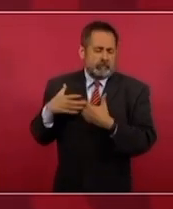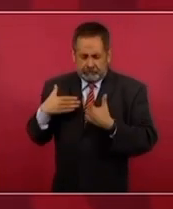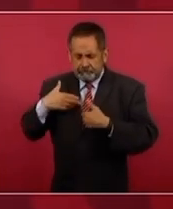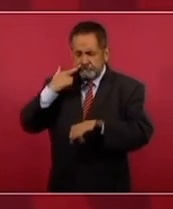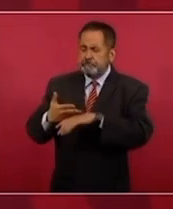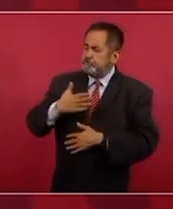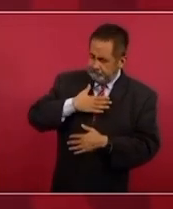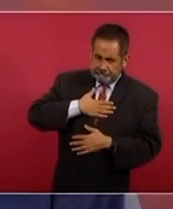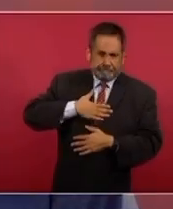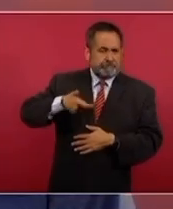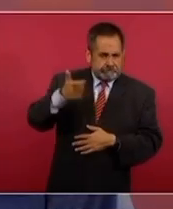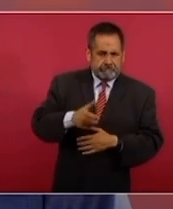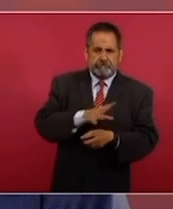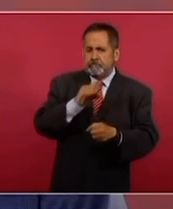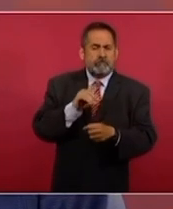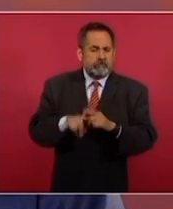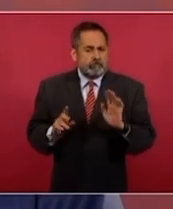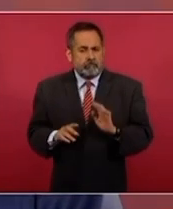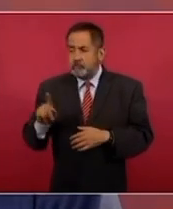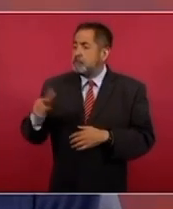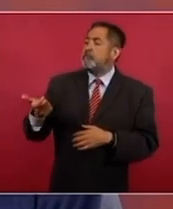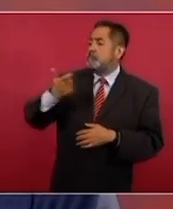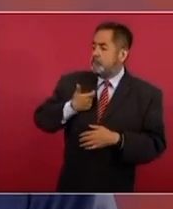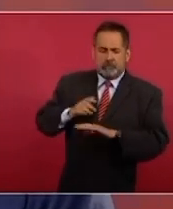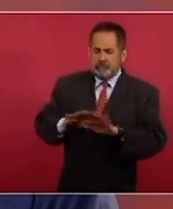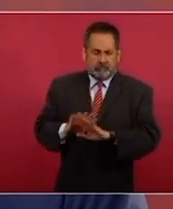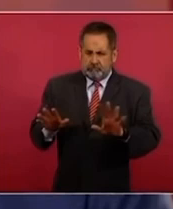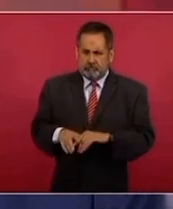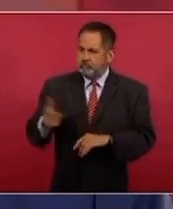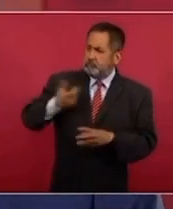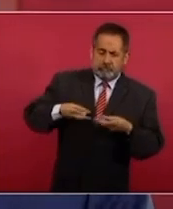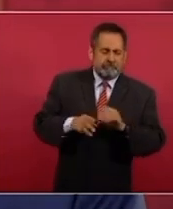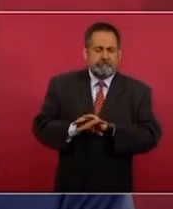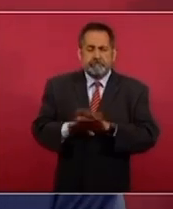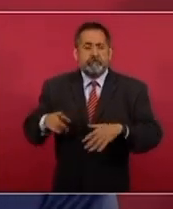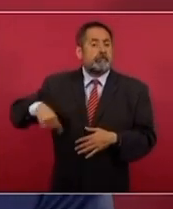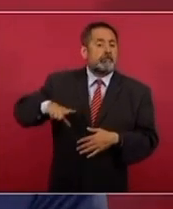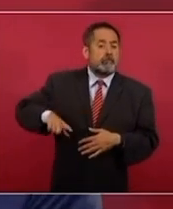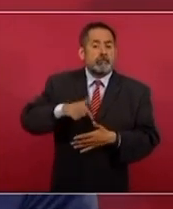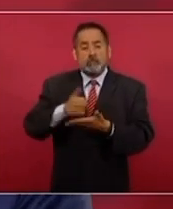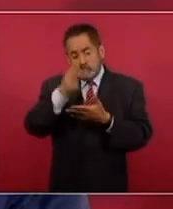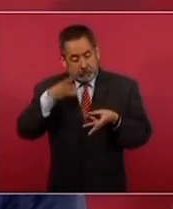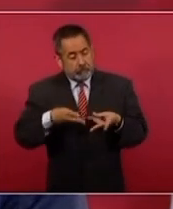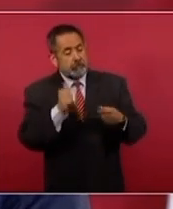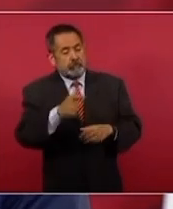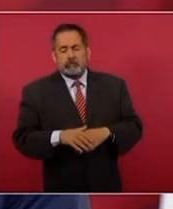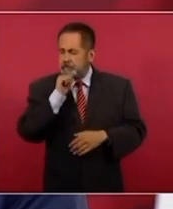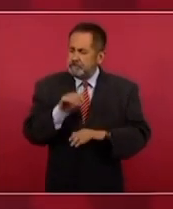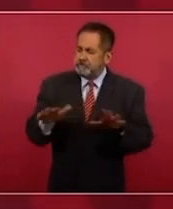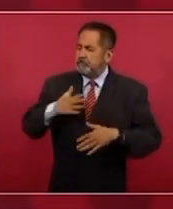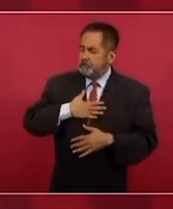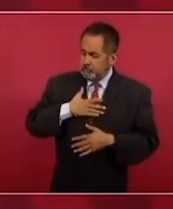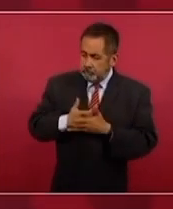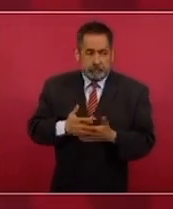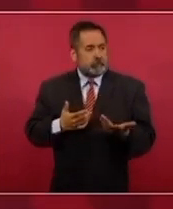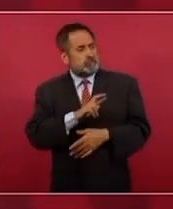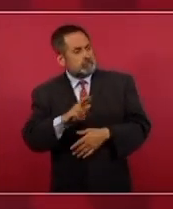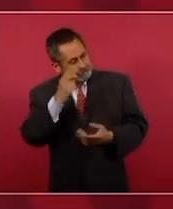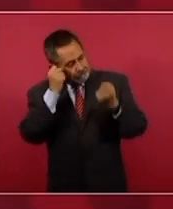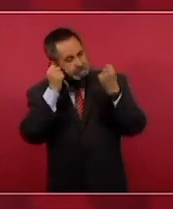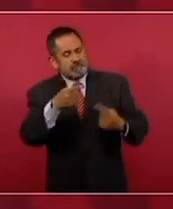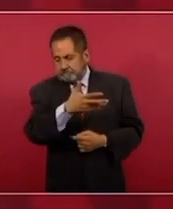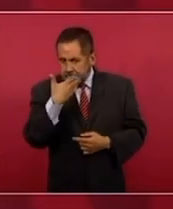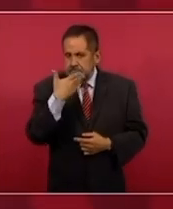responsabilidad y sin gastos para el gobierno de la ciudad cosa que nosotros reconocemos